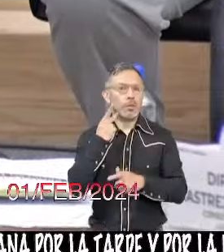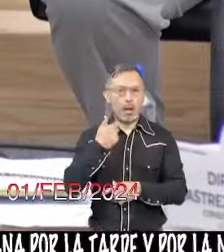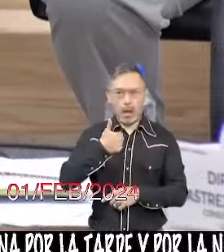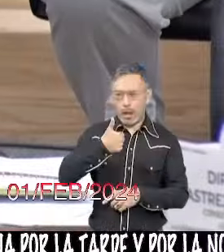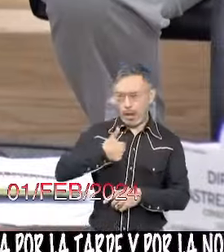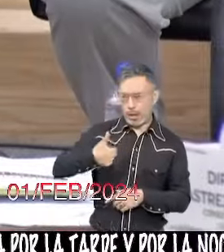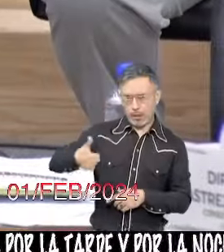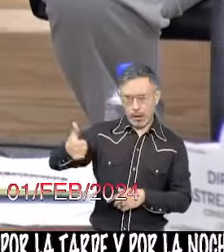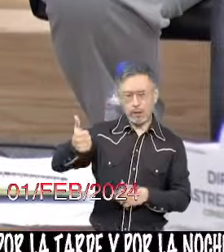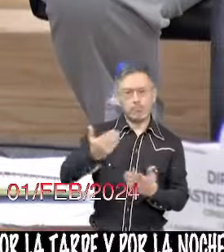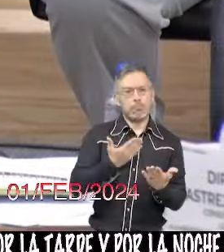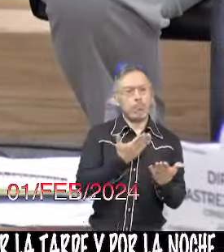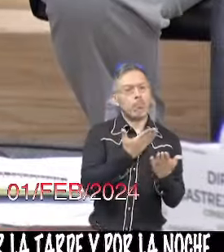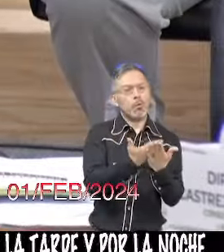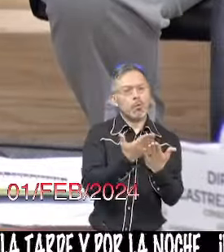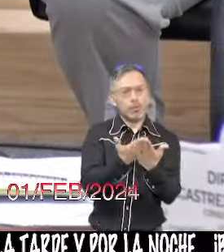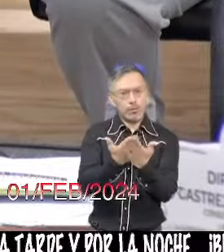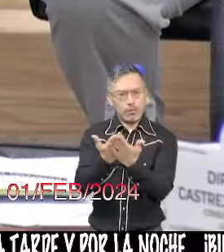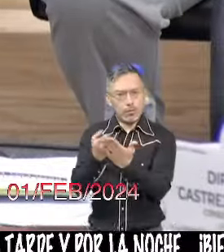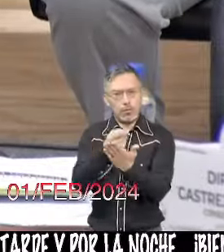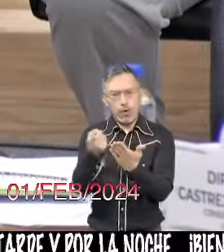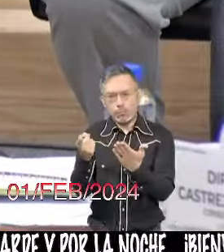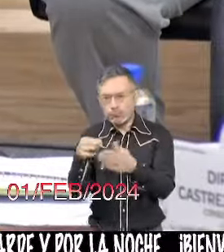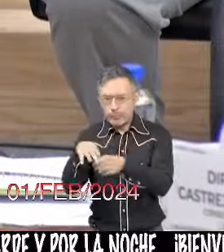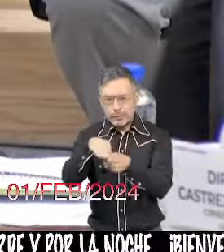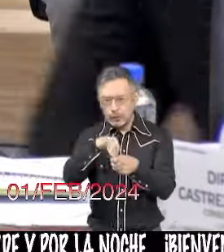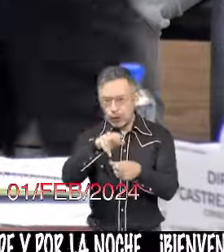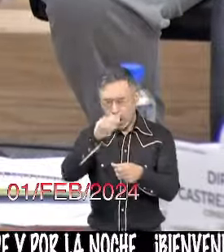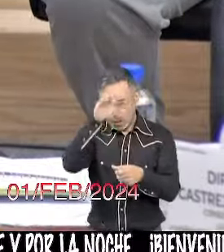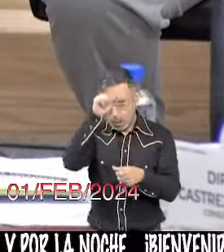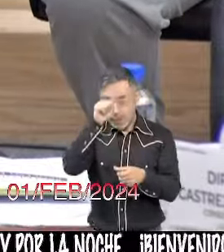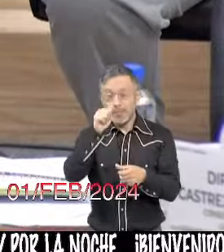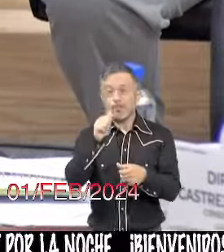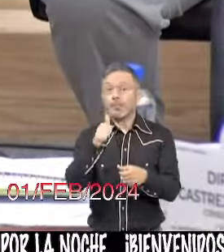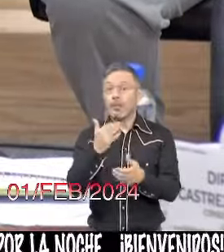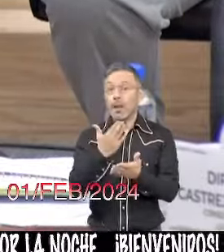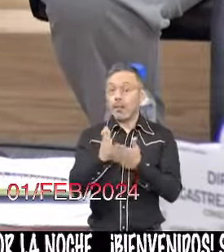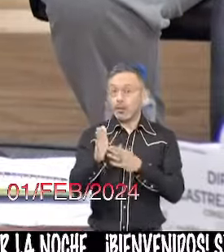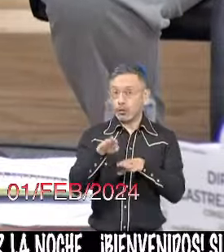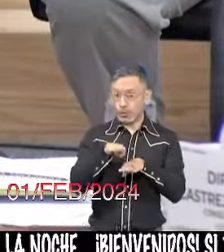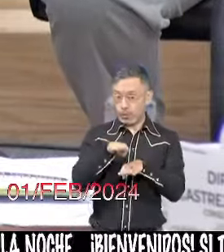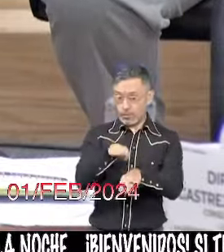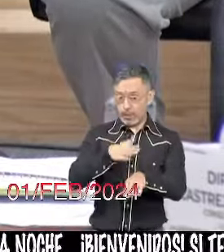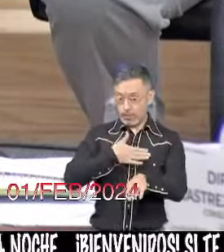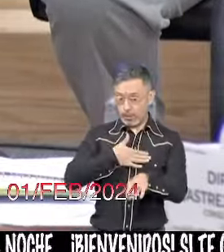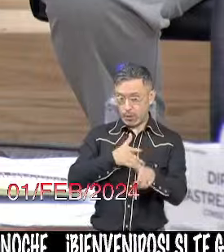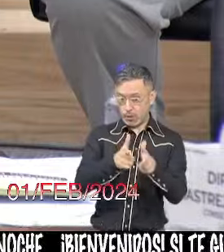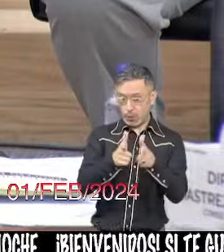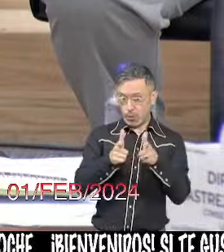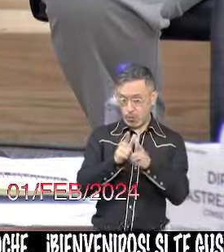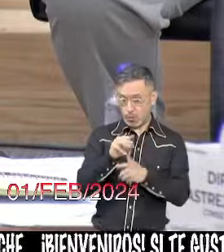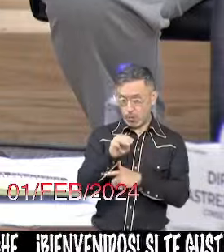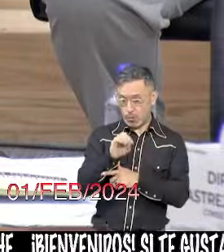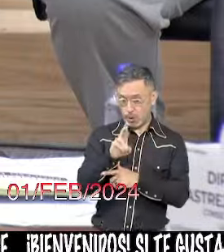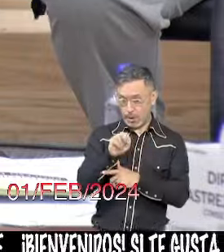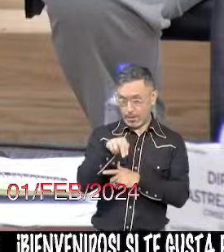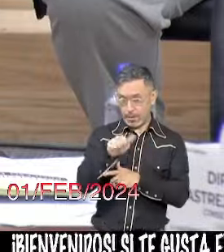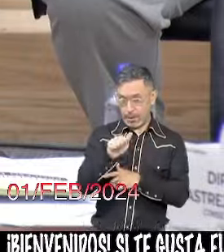los partidos políticos. Y en el caso de Morena, pues desde luego que pues para nosotros